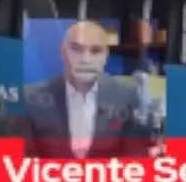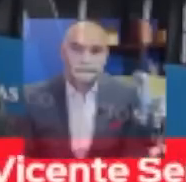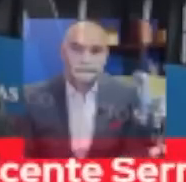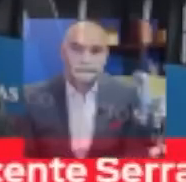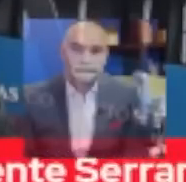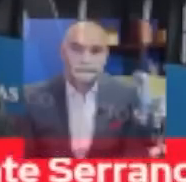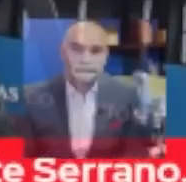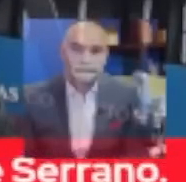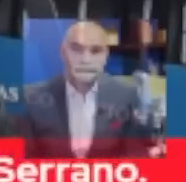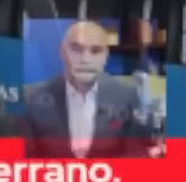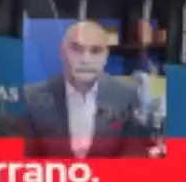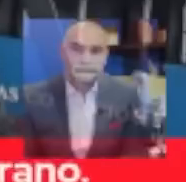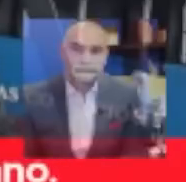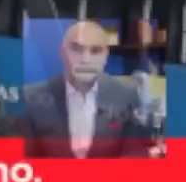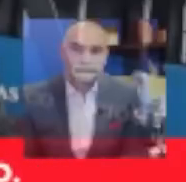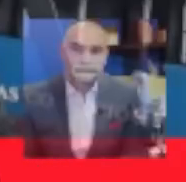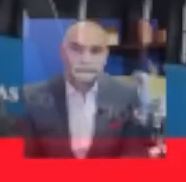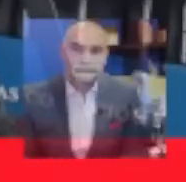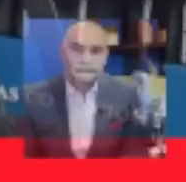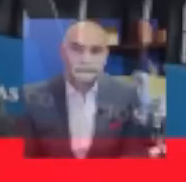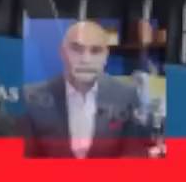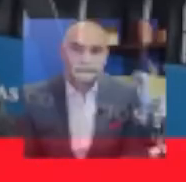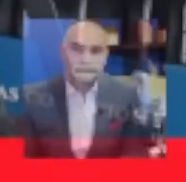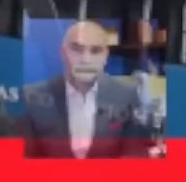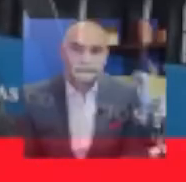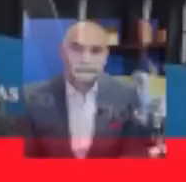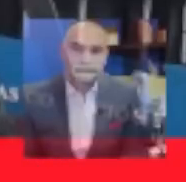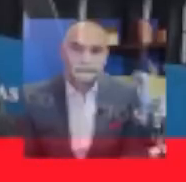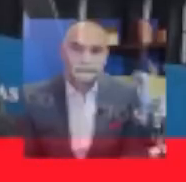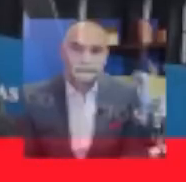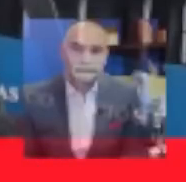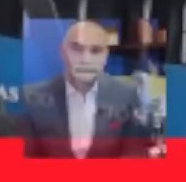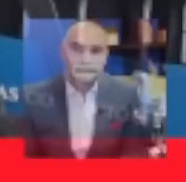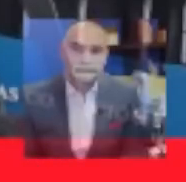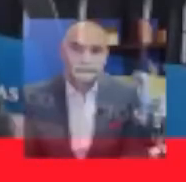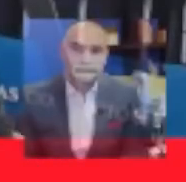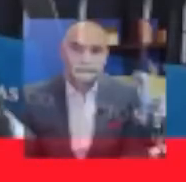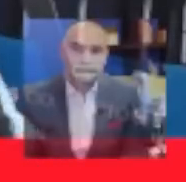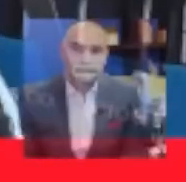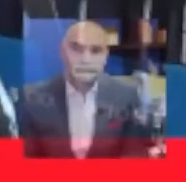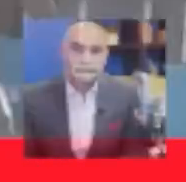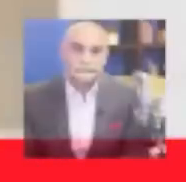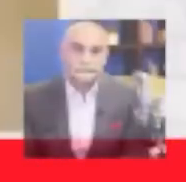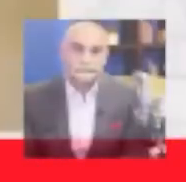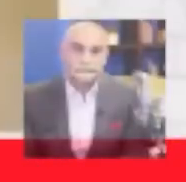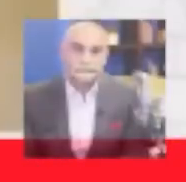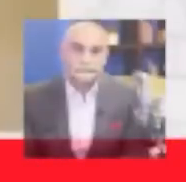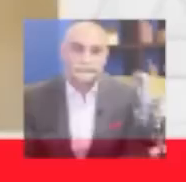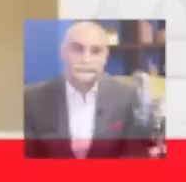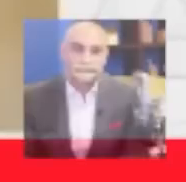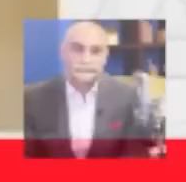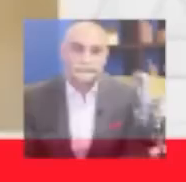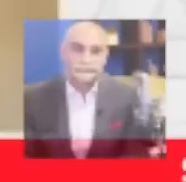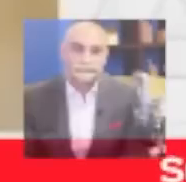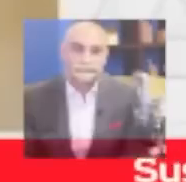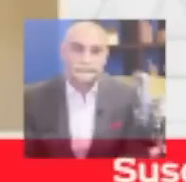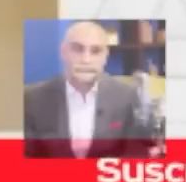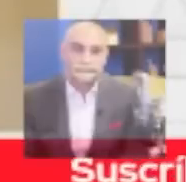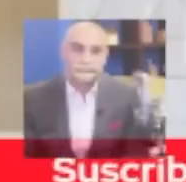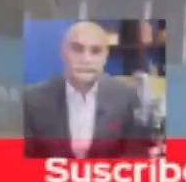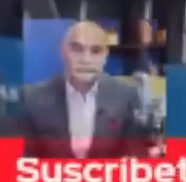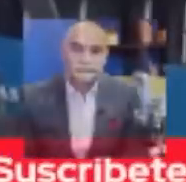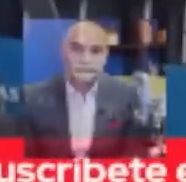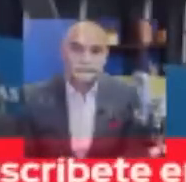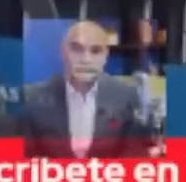para impulsar la imagen de Norma Piña y de otros personajes pero no contaban con